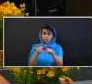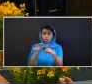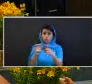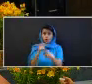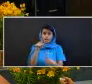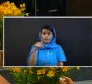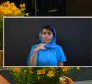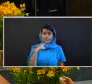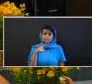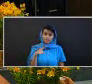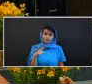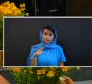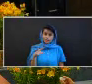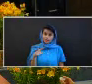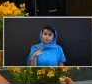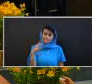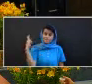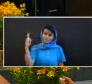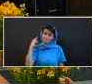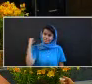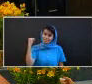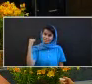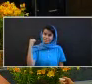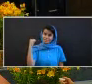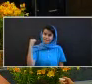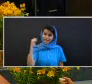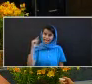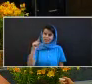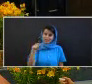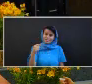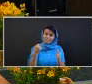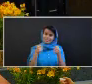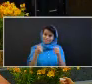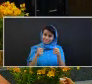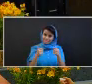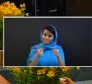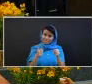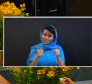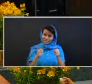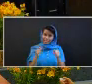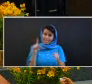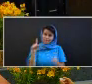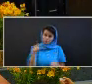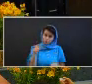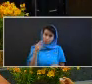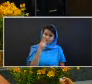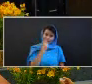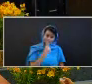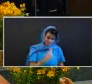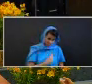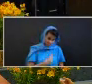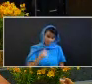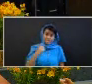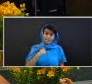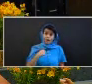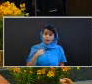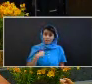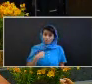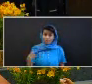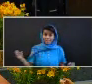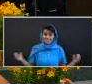decir: venciste, lo lograste, te humillaste, ahora yo te